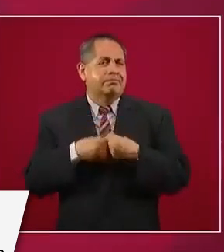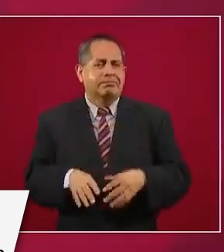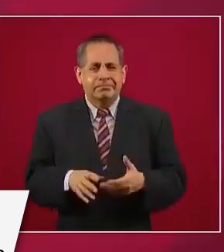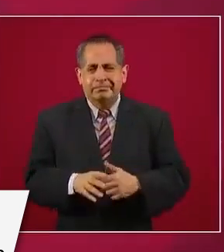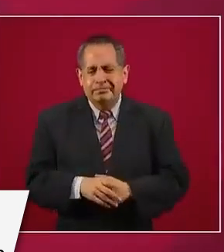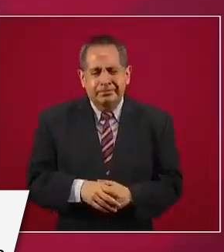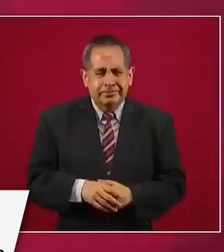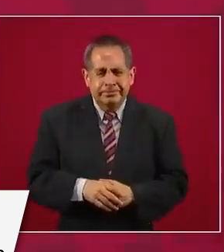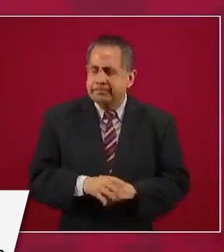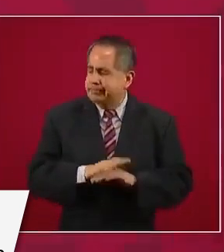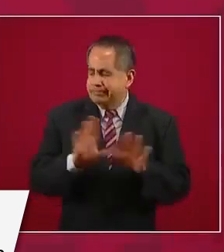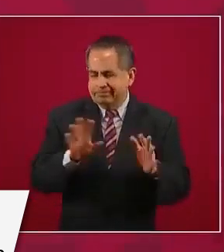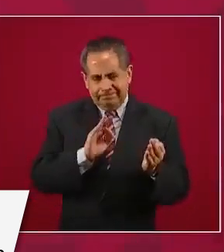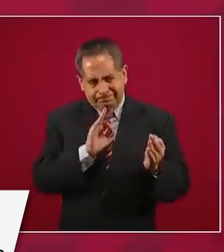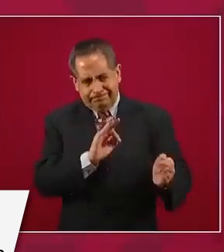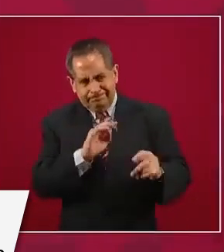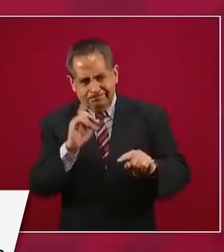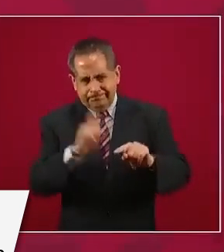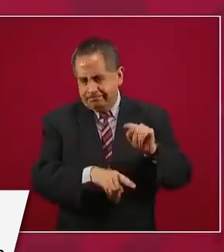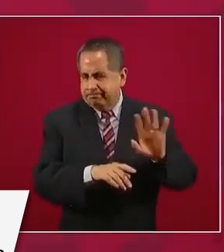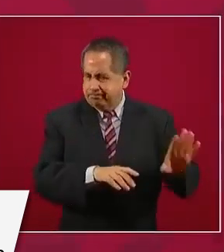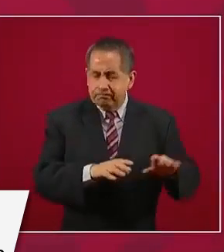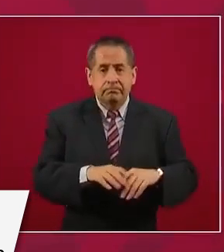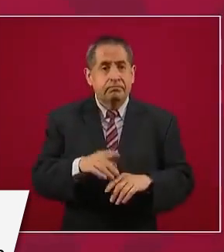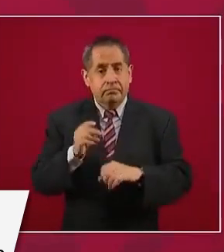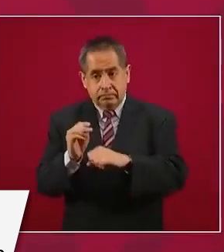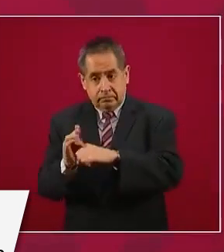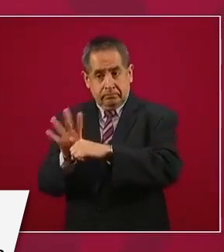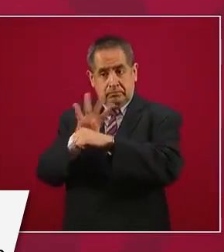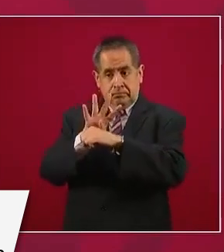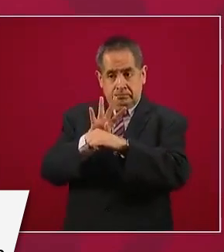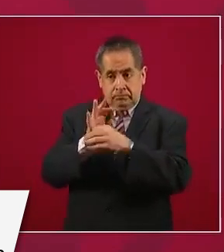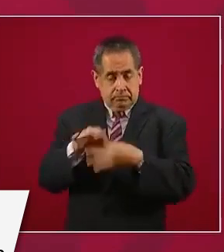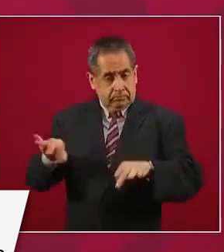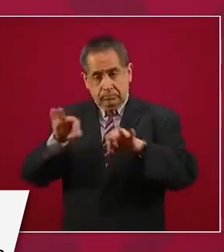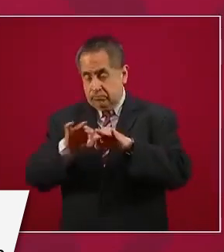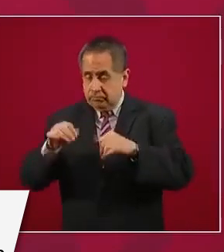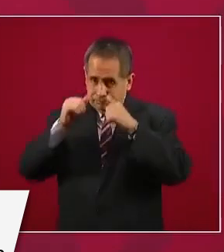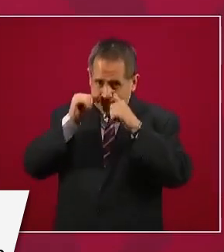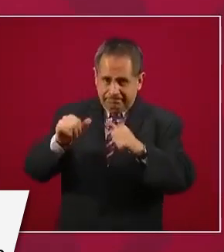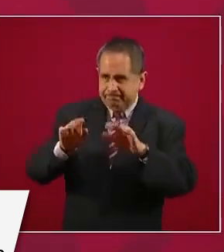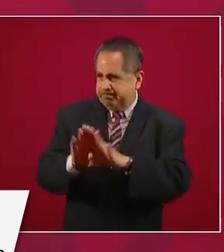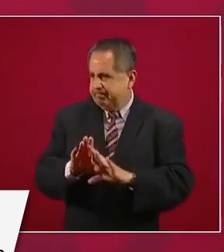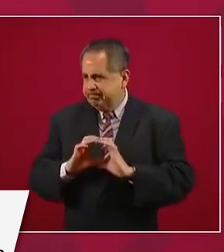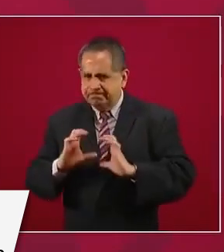Entonces tenemos que enfrentar la pandemia, que es lo que más importa,